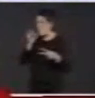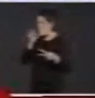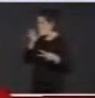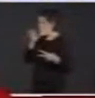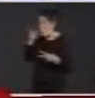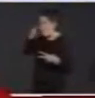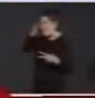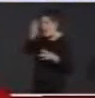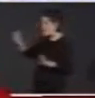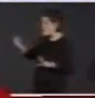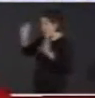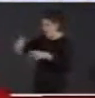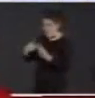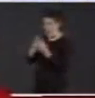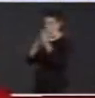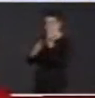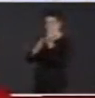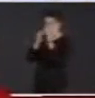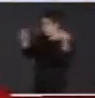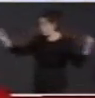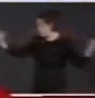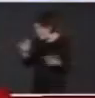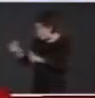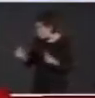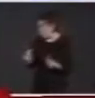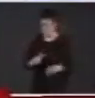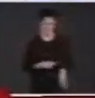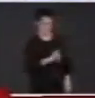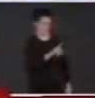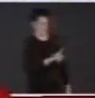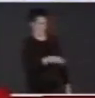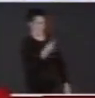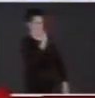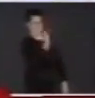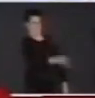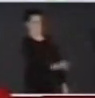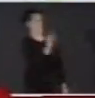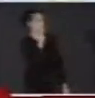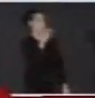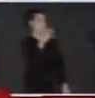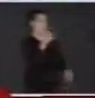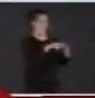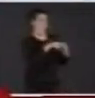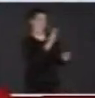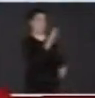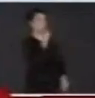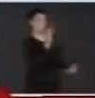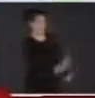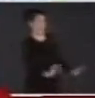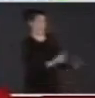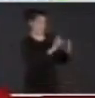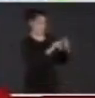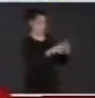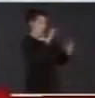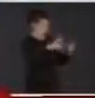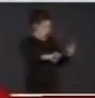maestro, se multiplica. No, polla boba. Lo primero, que los muñecos no comen. Y lo segundo, que si lo